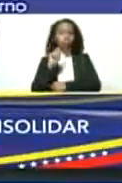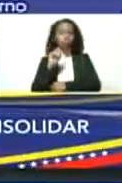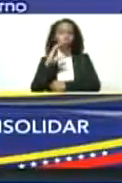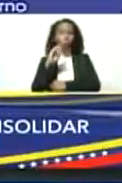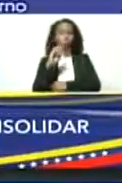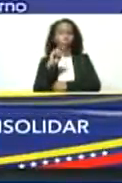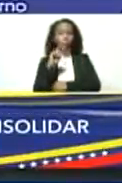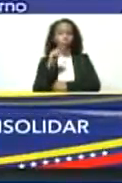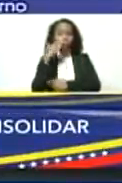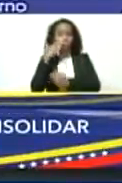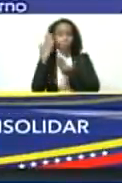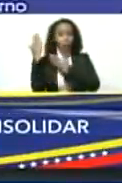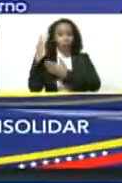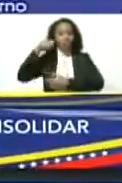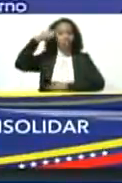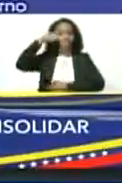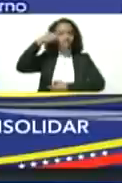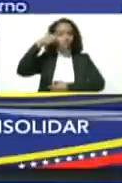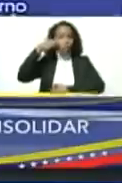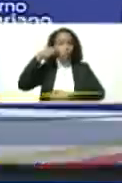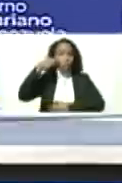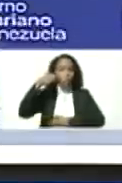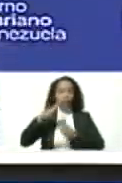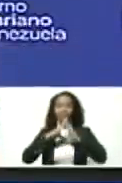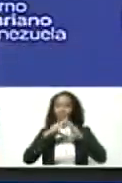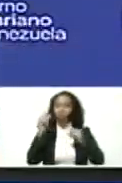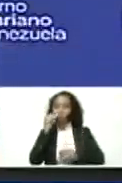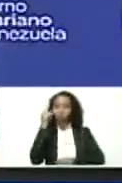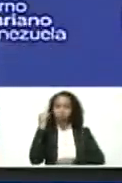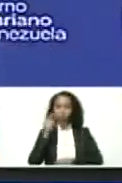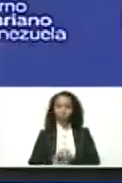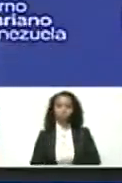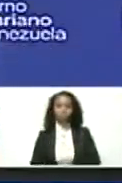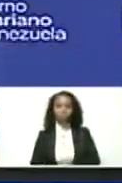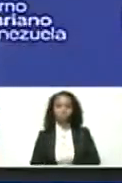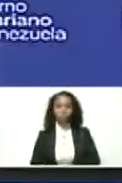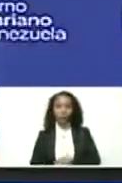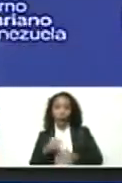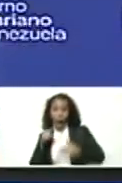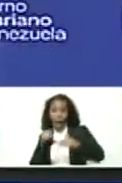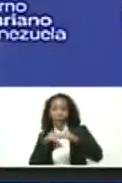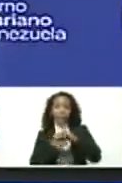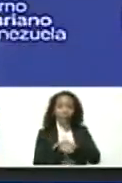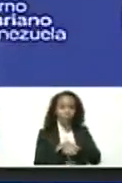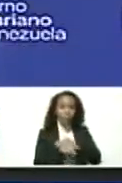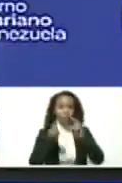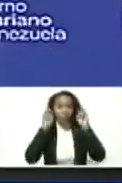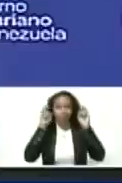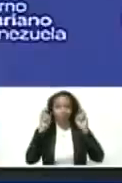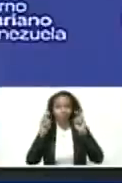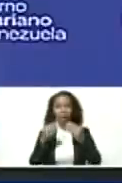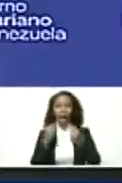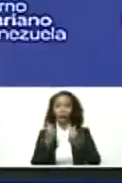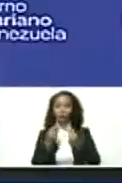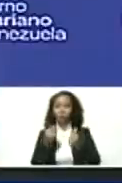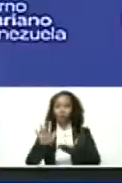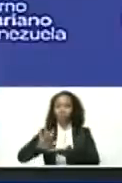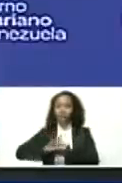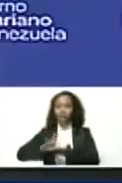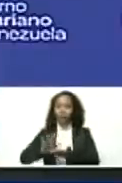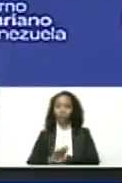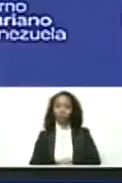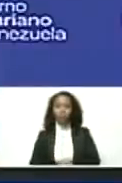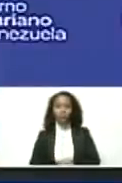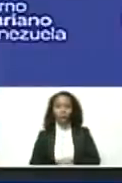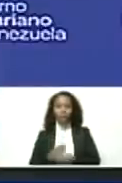Vamos a ver este video para que todas y todos entremos en la onda de la economía digital, de